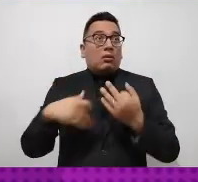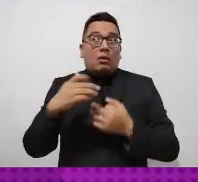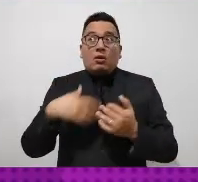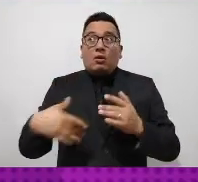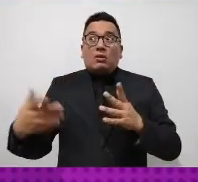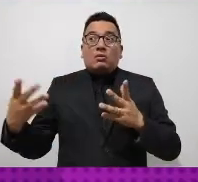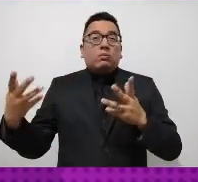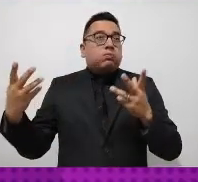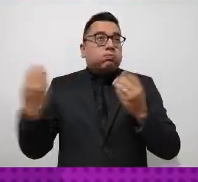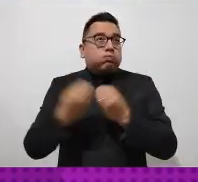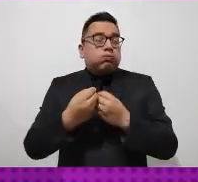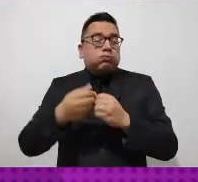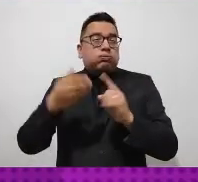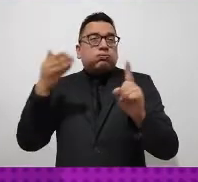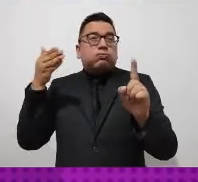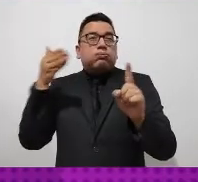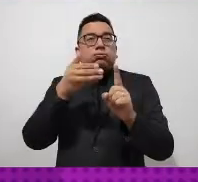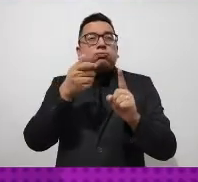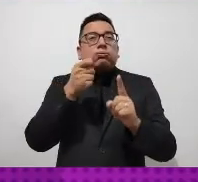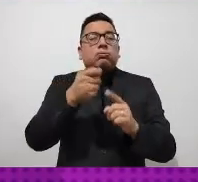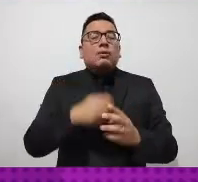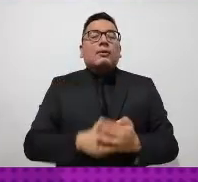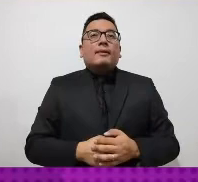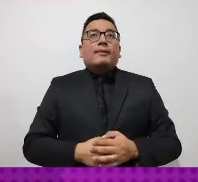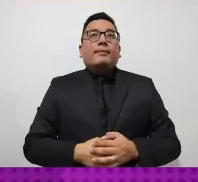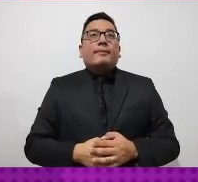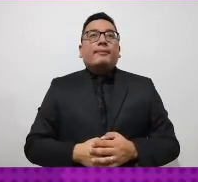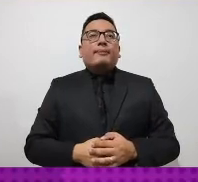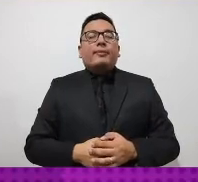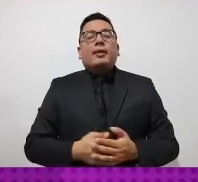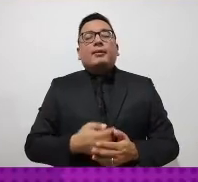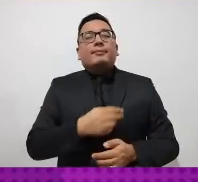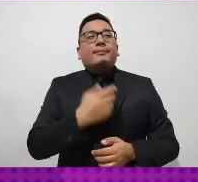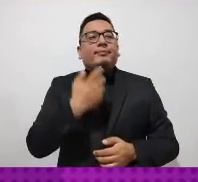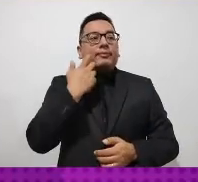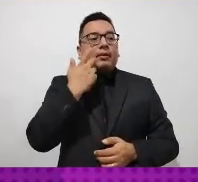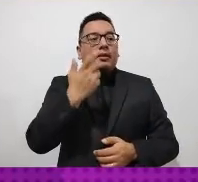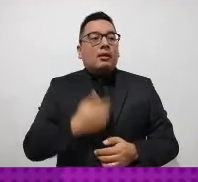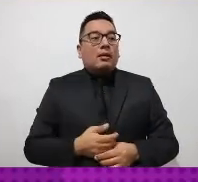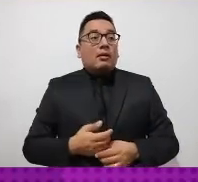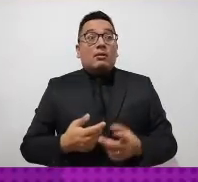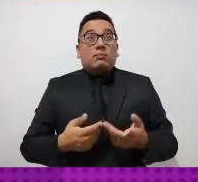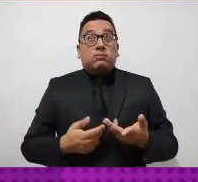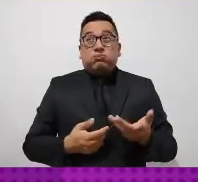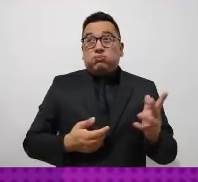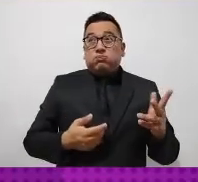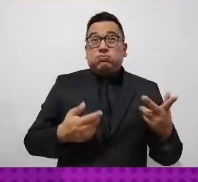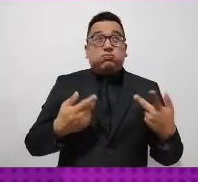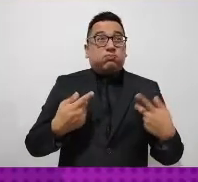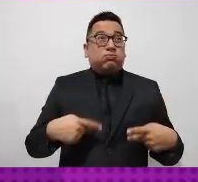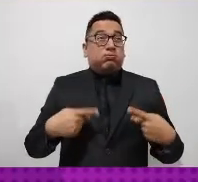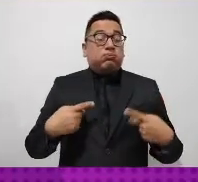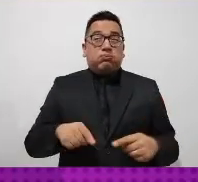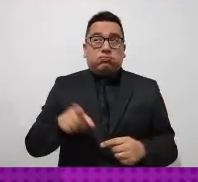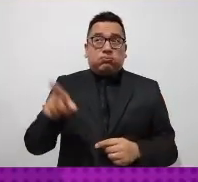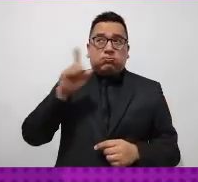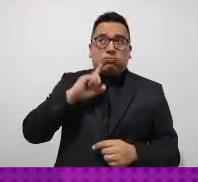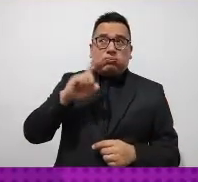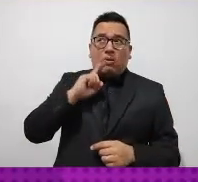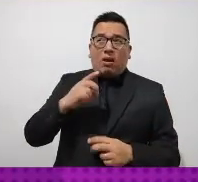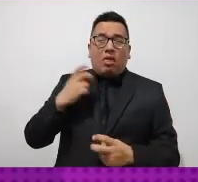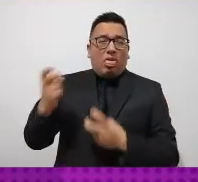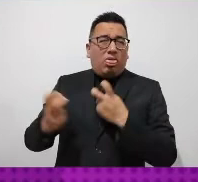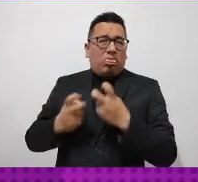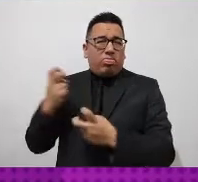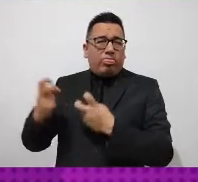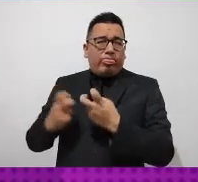común, que es prevenir y erradicar la violencia política contra las mujeres en razón de género. Es parte de un